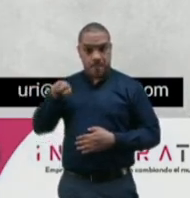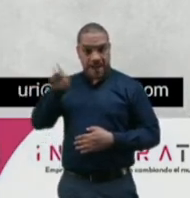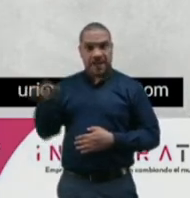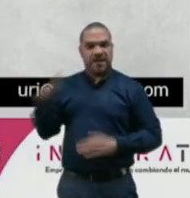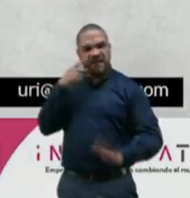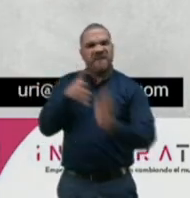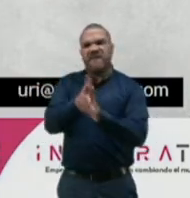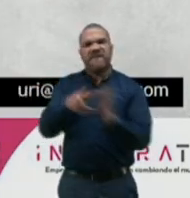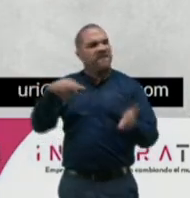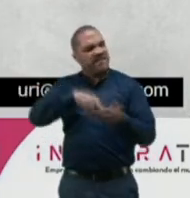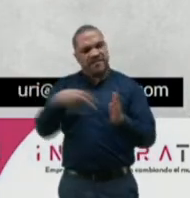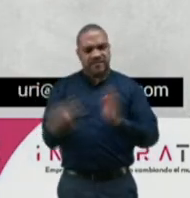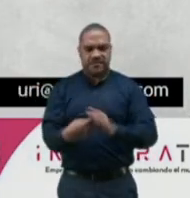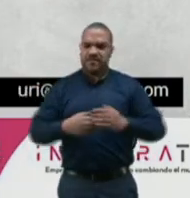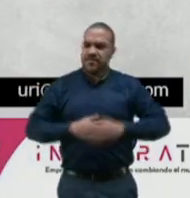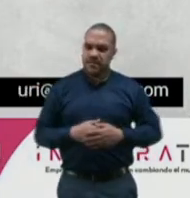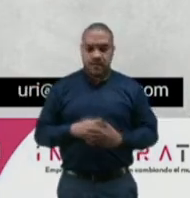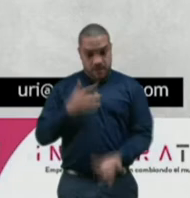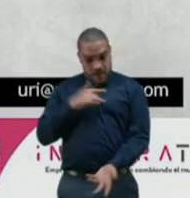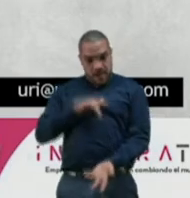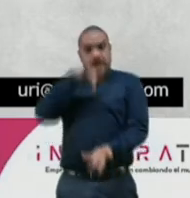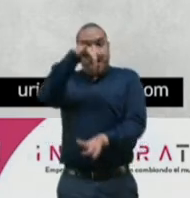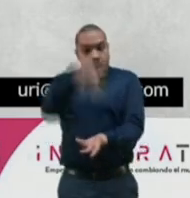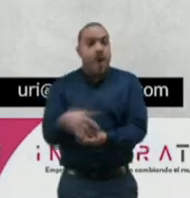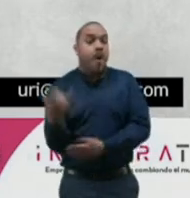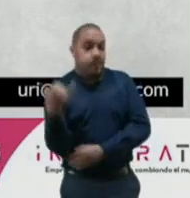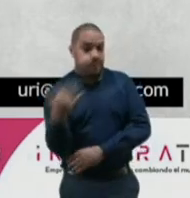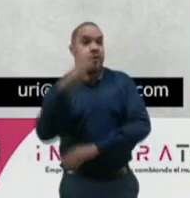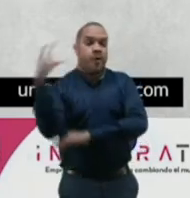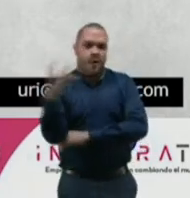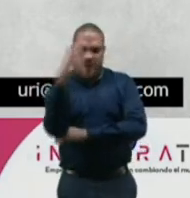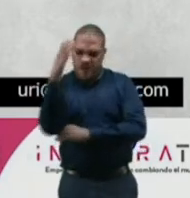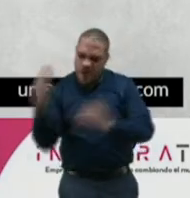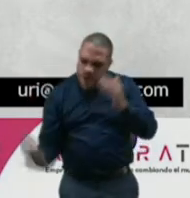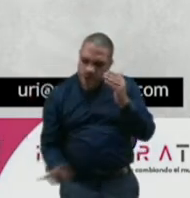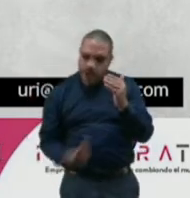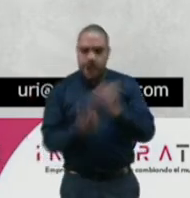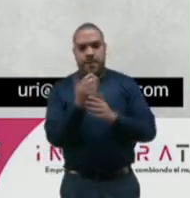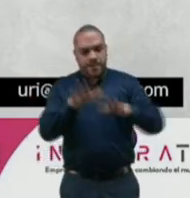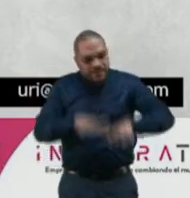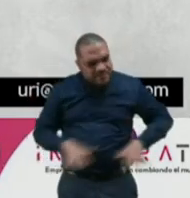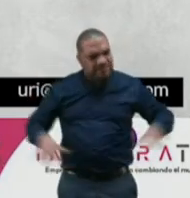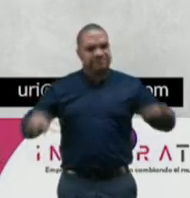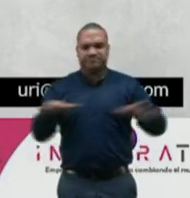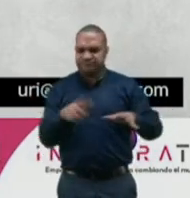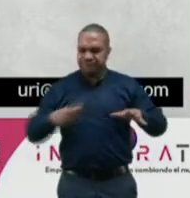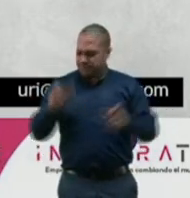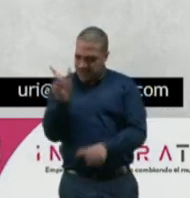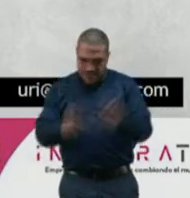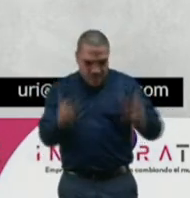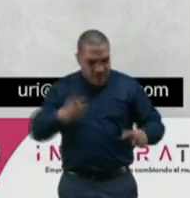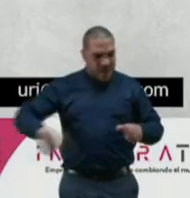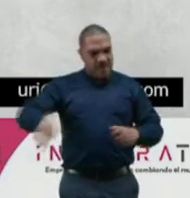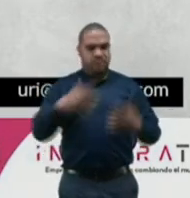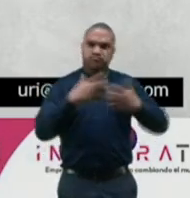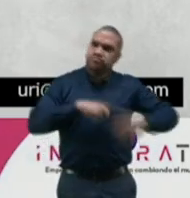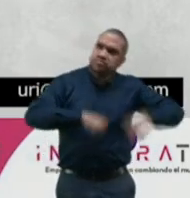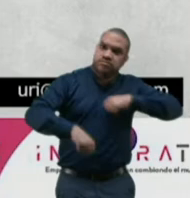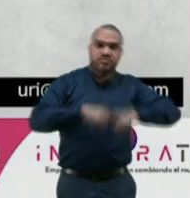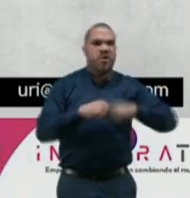significa estar en Colombia y crear un nuevo ecosistema para emprendedores y para startups? Antes de